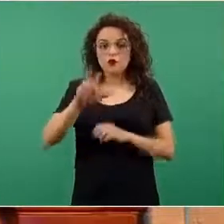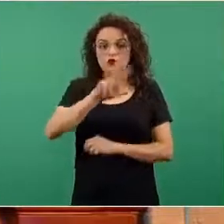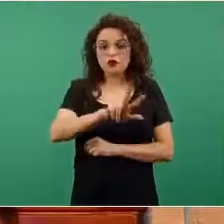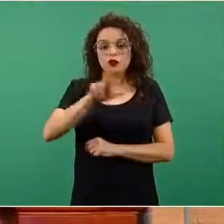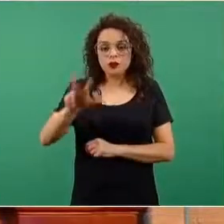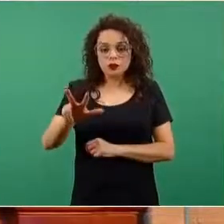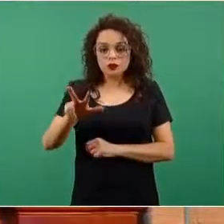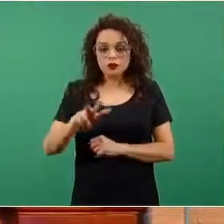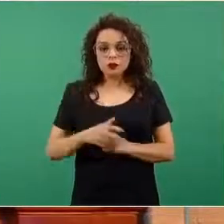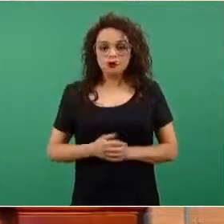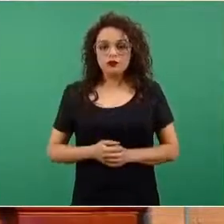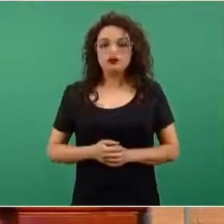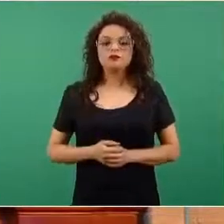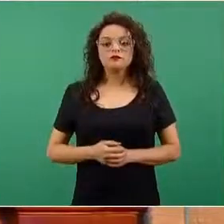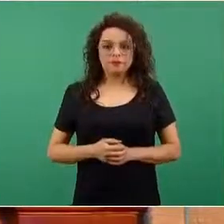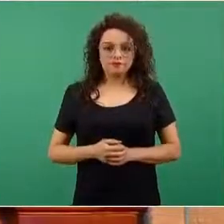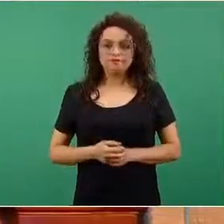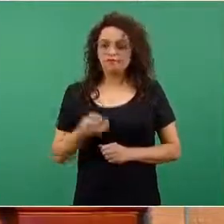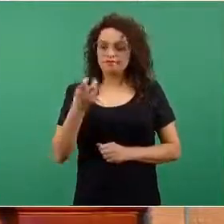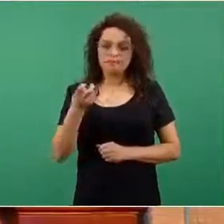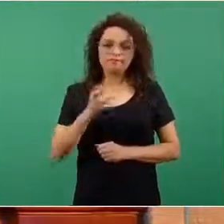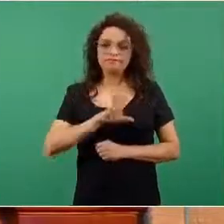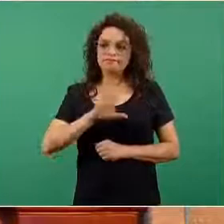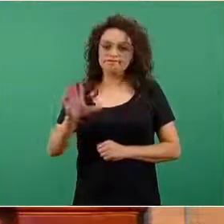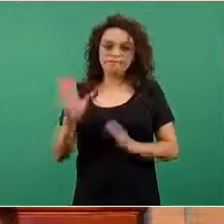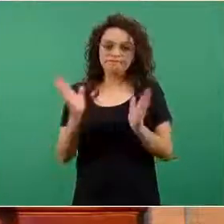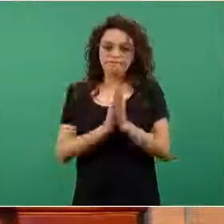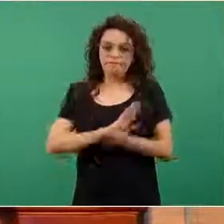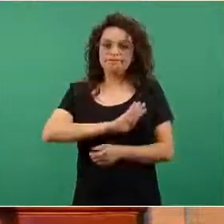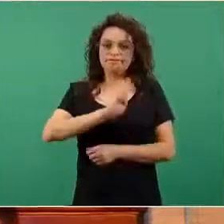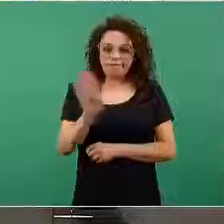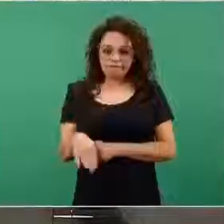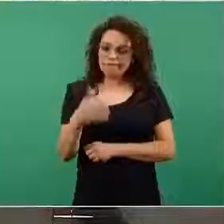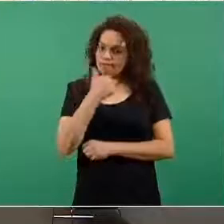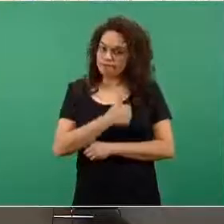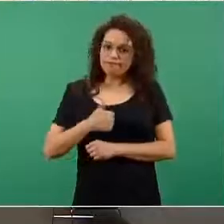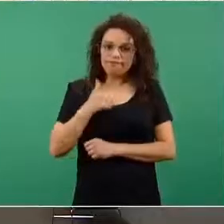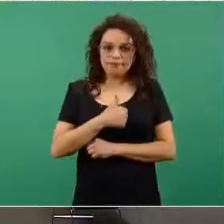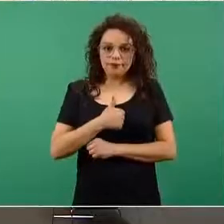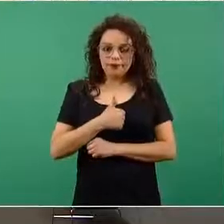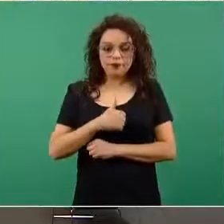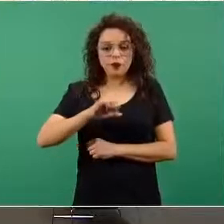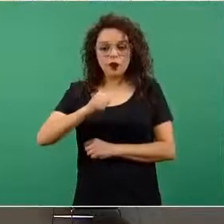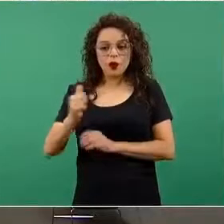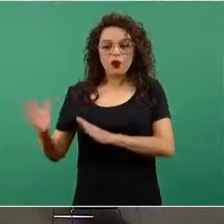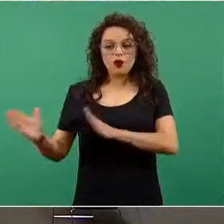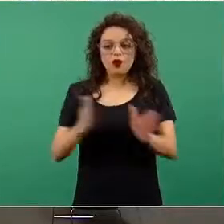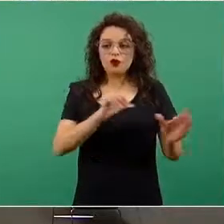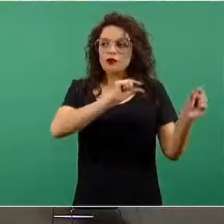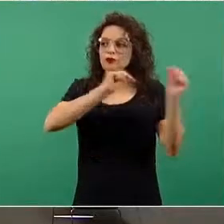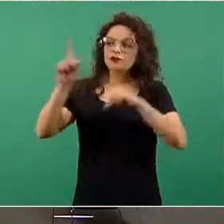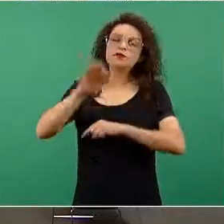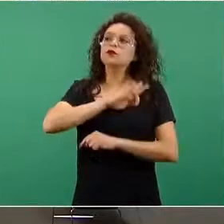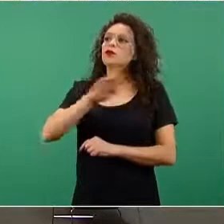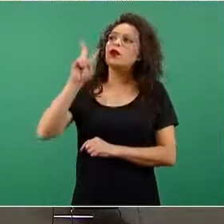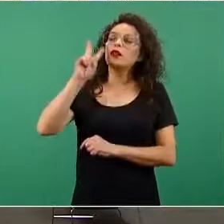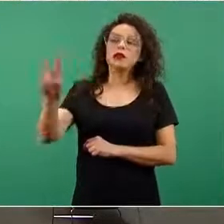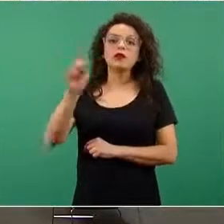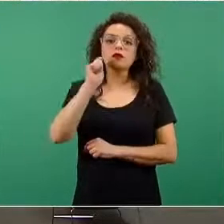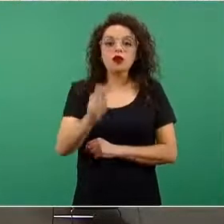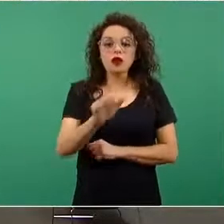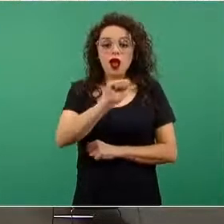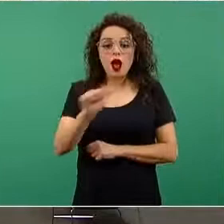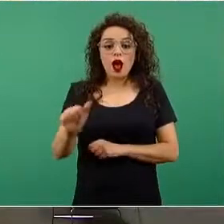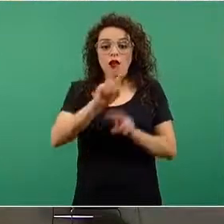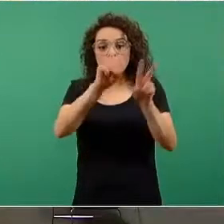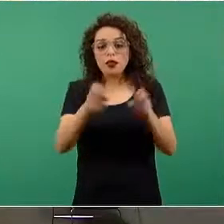192.488 que han tenido este lamentable desenlace. Si vemos la siguiente diapositiva, actualizamos también el comportamiento de la